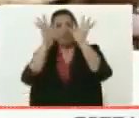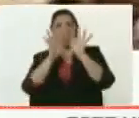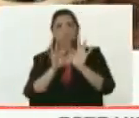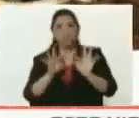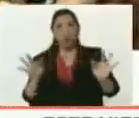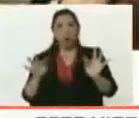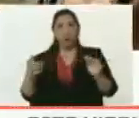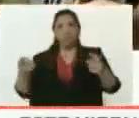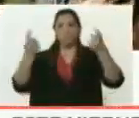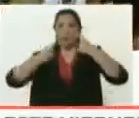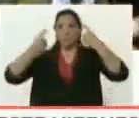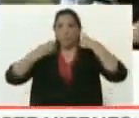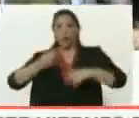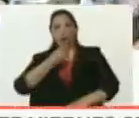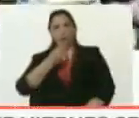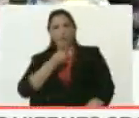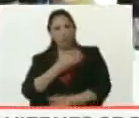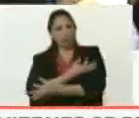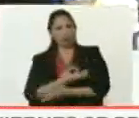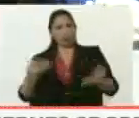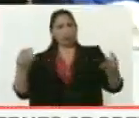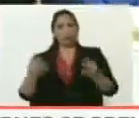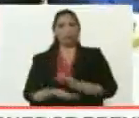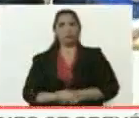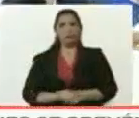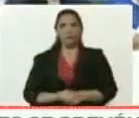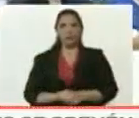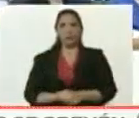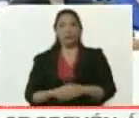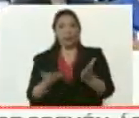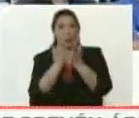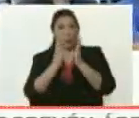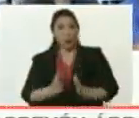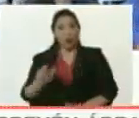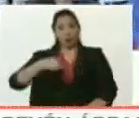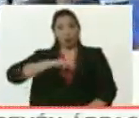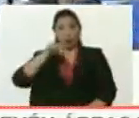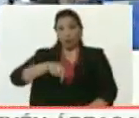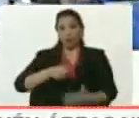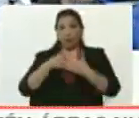aprendizaje, acceso a una comida digna en la escuela, como lo tenemos aquí garantizado.